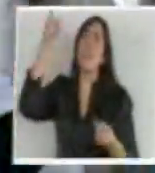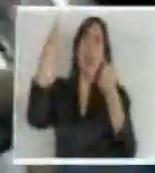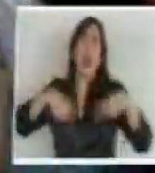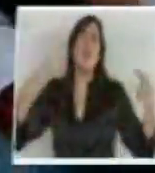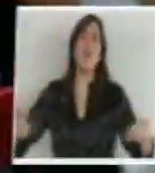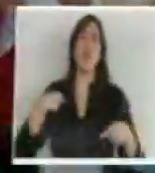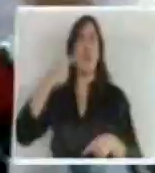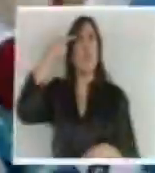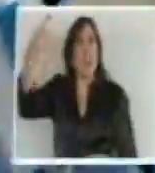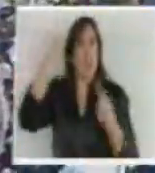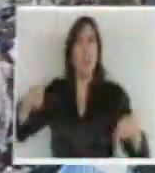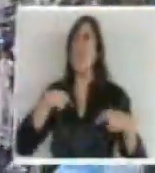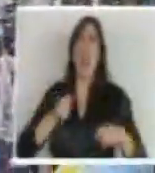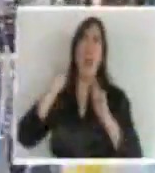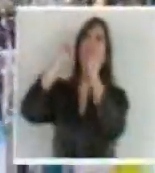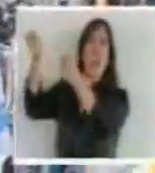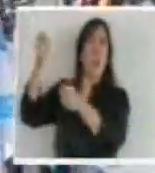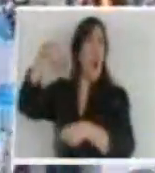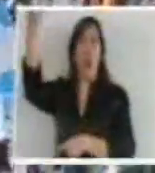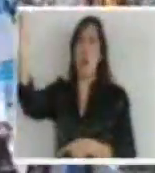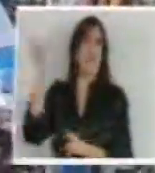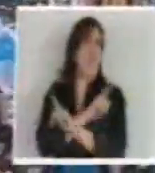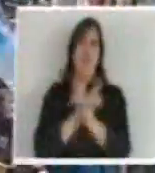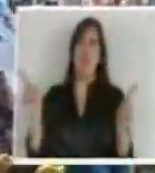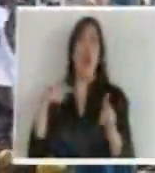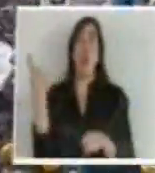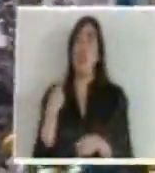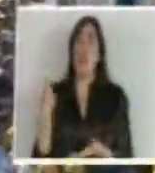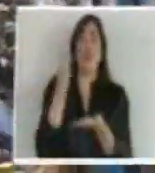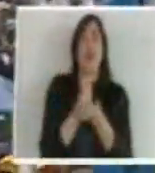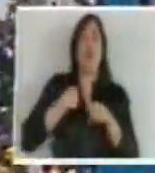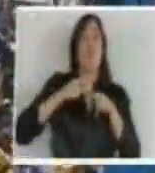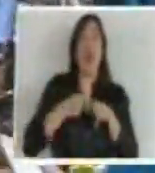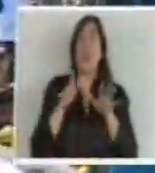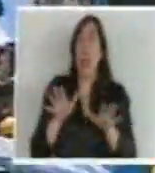nuestras convicciones. No vinimos para eso a la política.